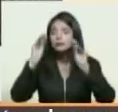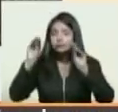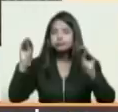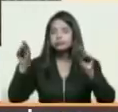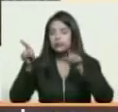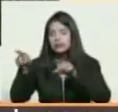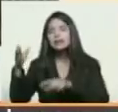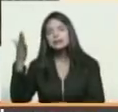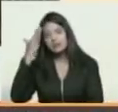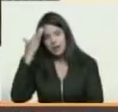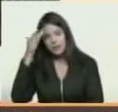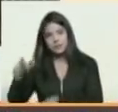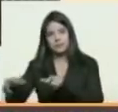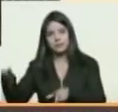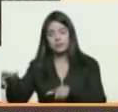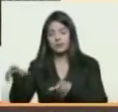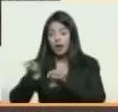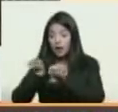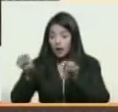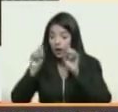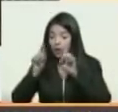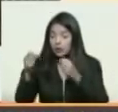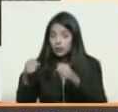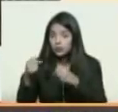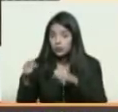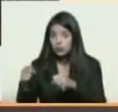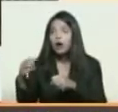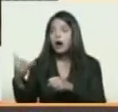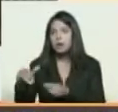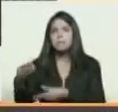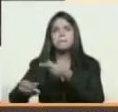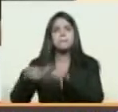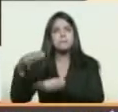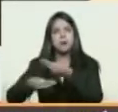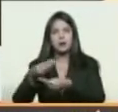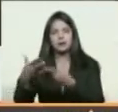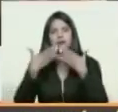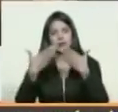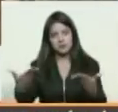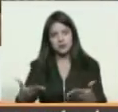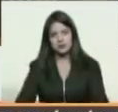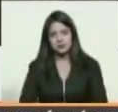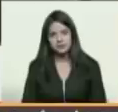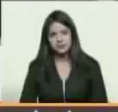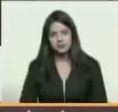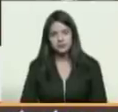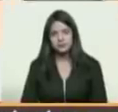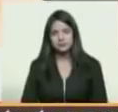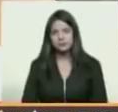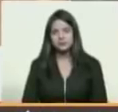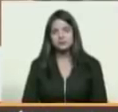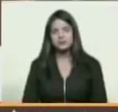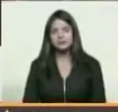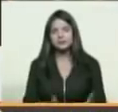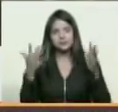sepa, eduquen y tendrán quien haga. Muchas gracias.